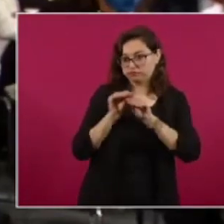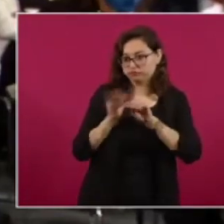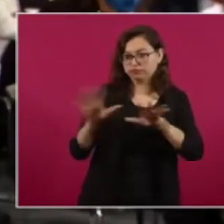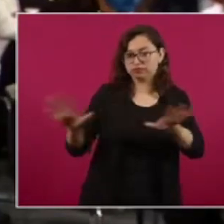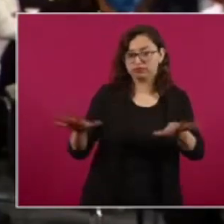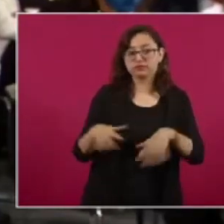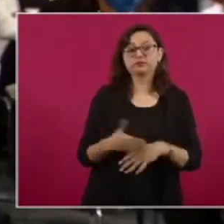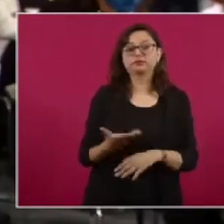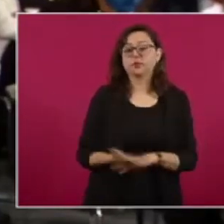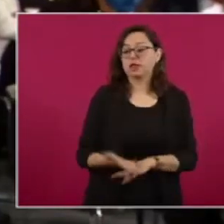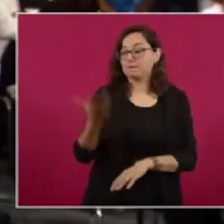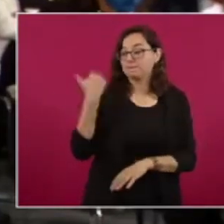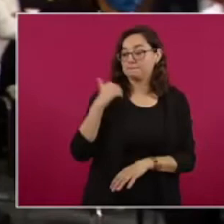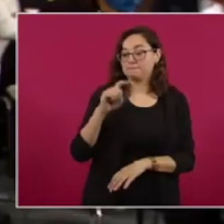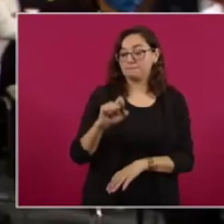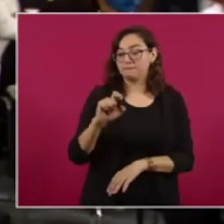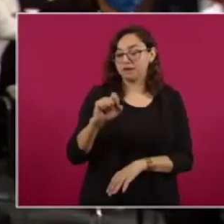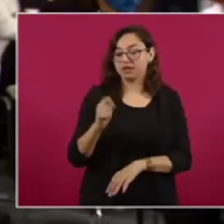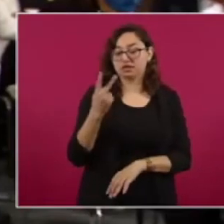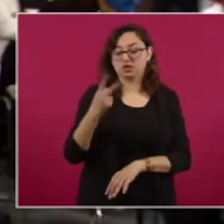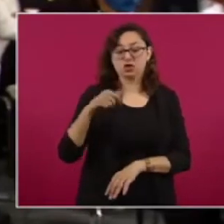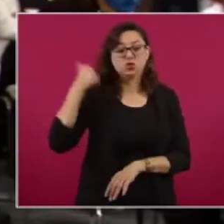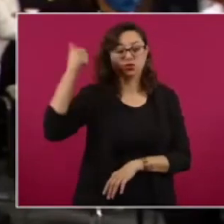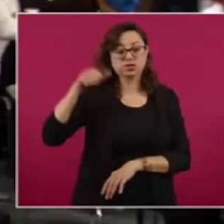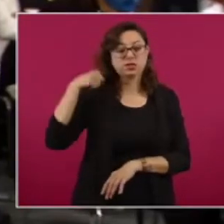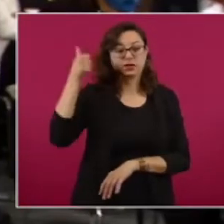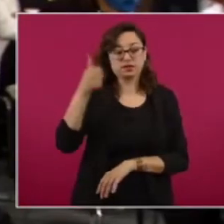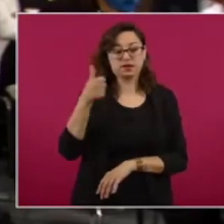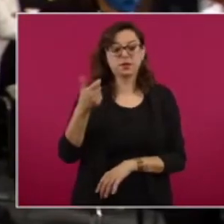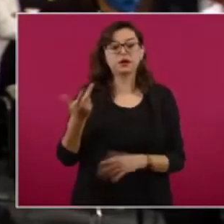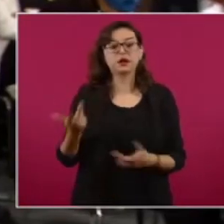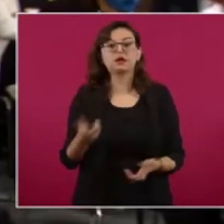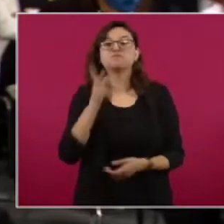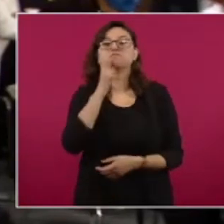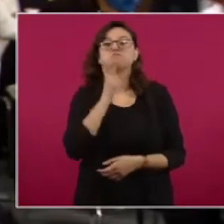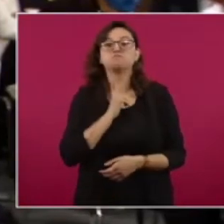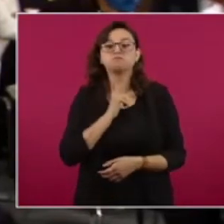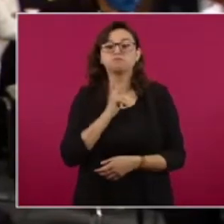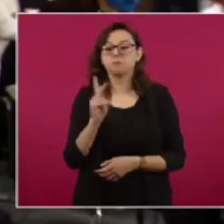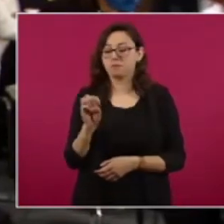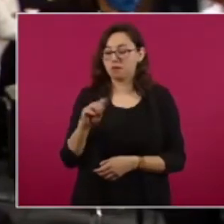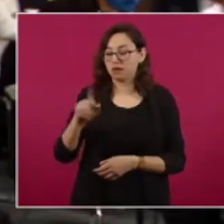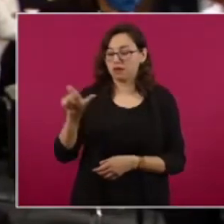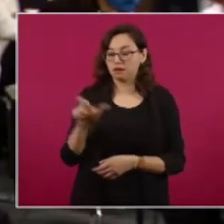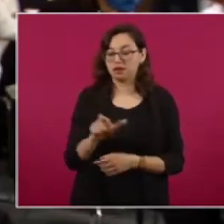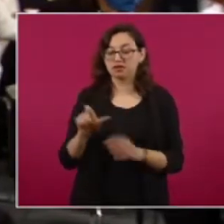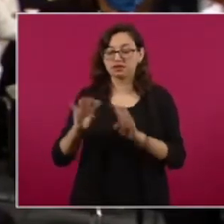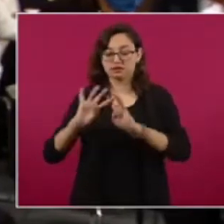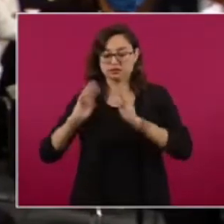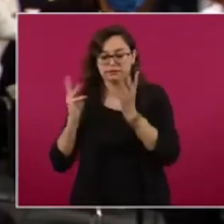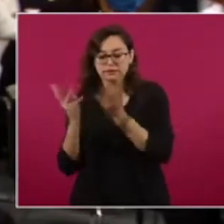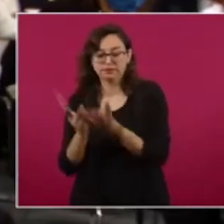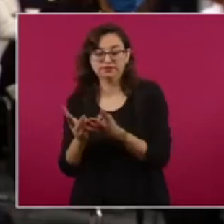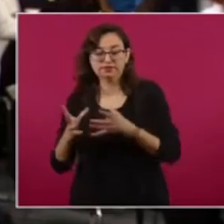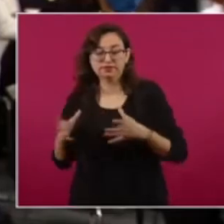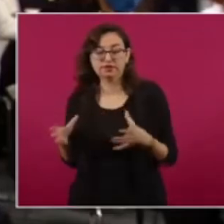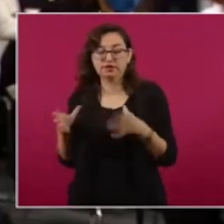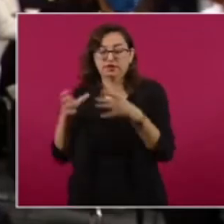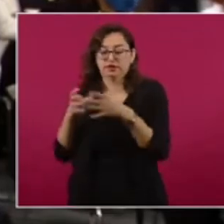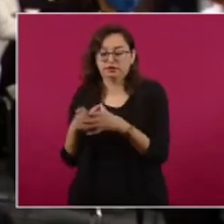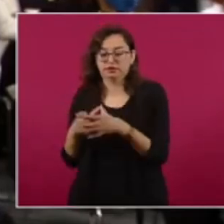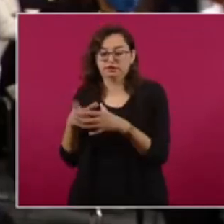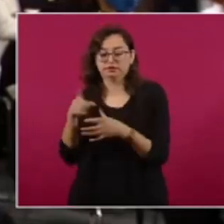22 de abril, el Consejo de Petróleos Mexicanos sesionó de